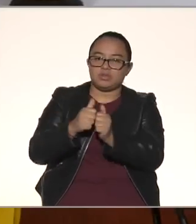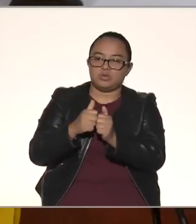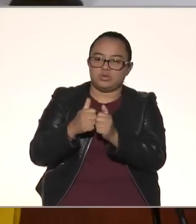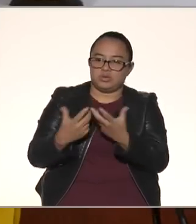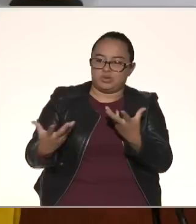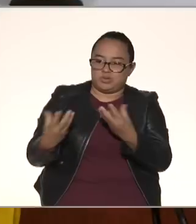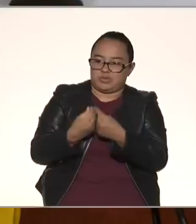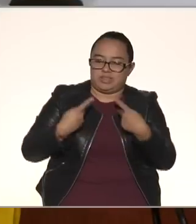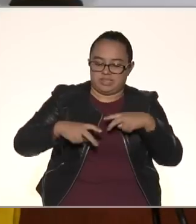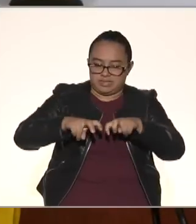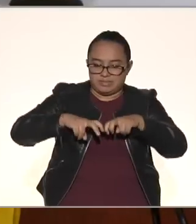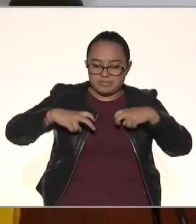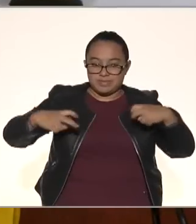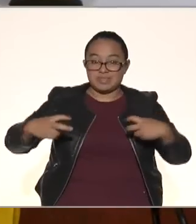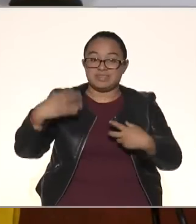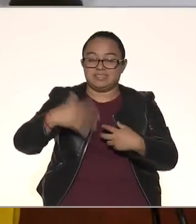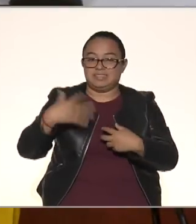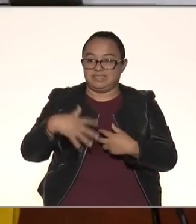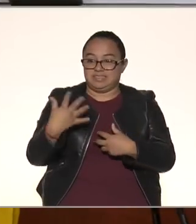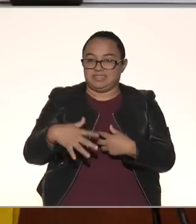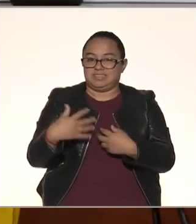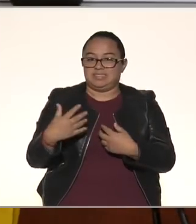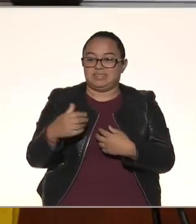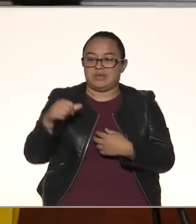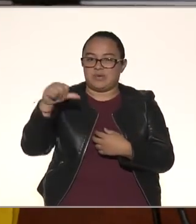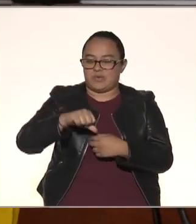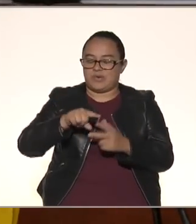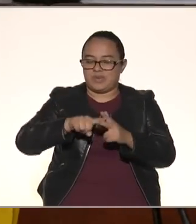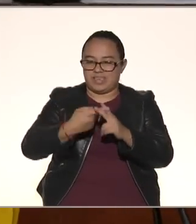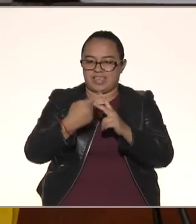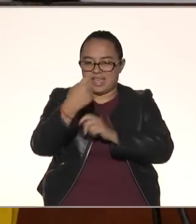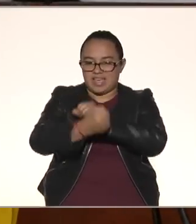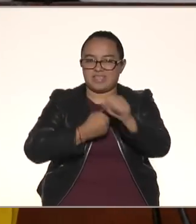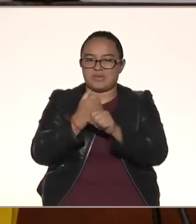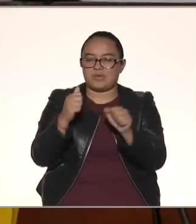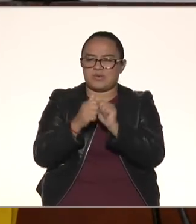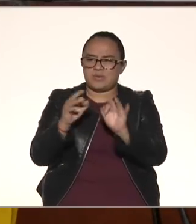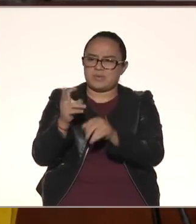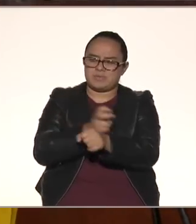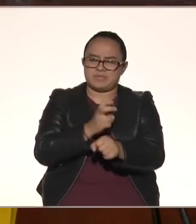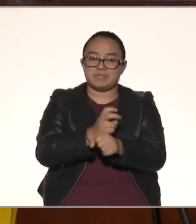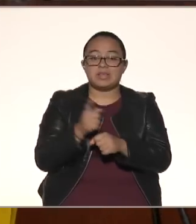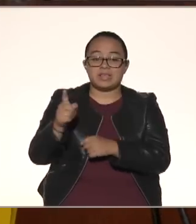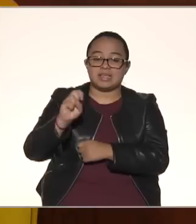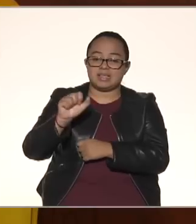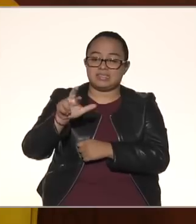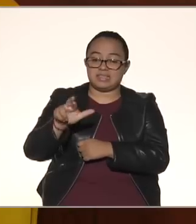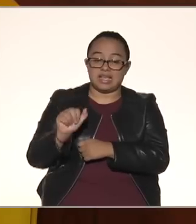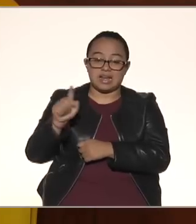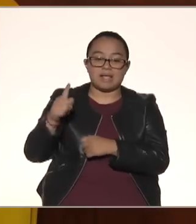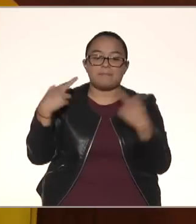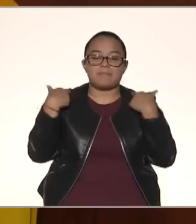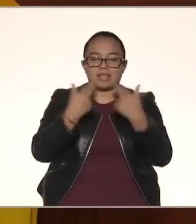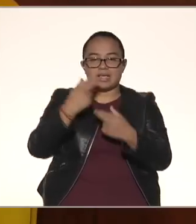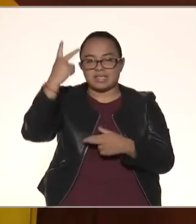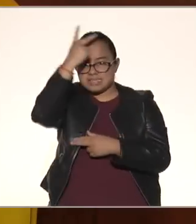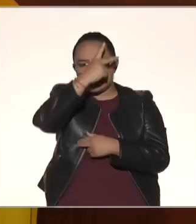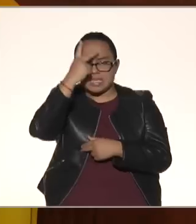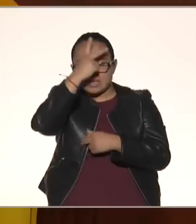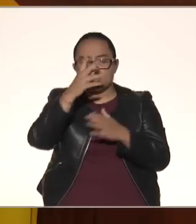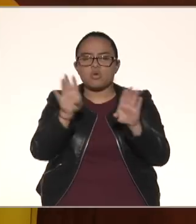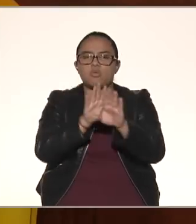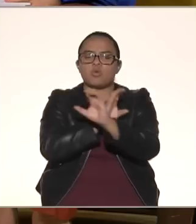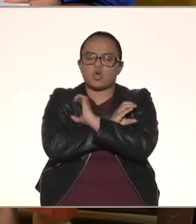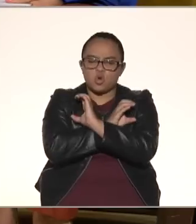del día de hoy. Empezamos el año en serio con nuestro pie derecho. Empiezo con Sara Leo, ella es maestra en psicología cognitivo-conductual.